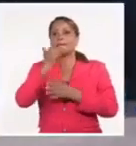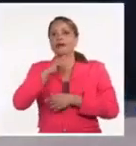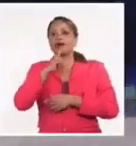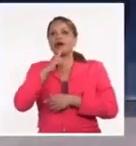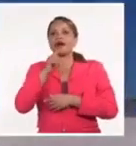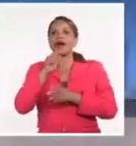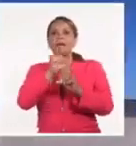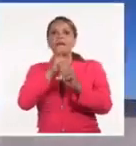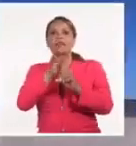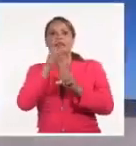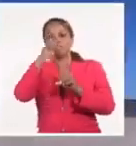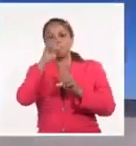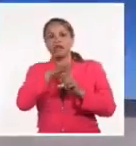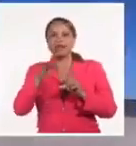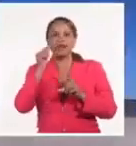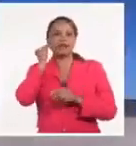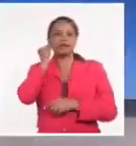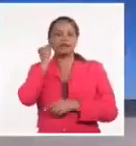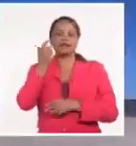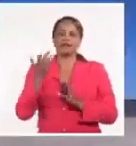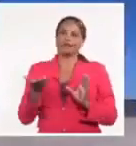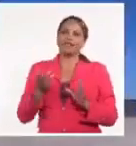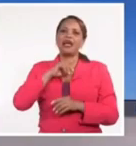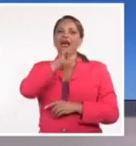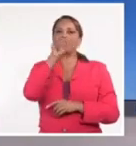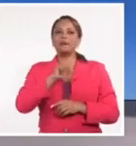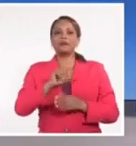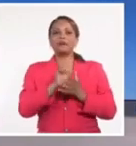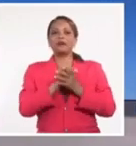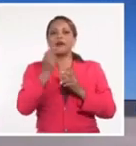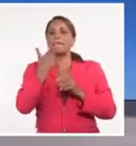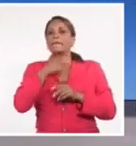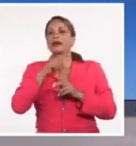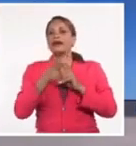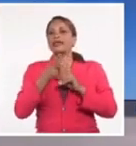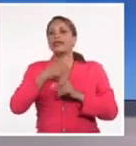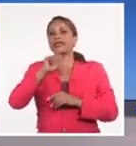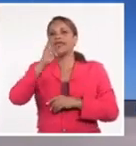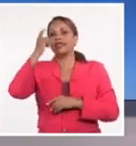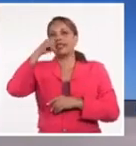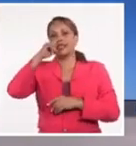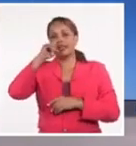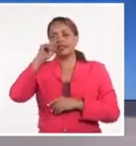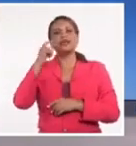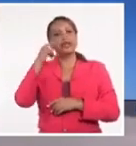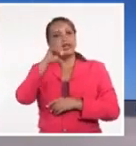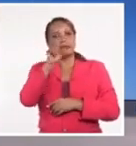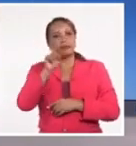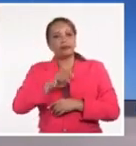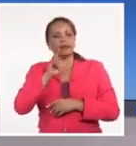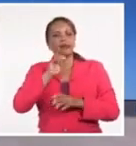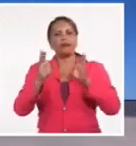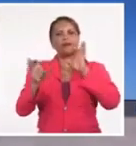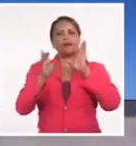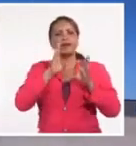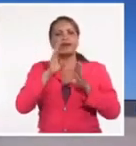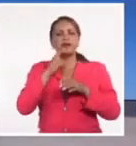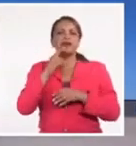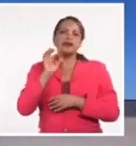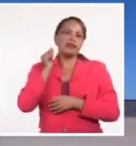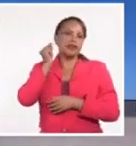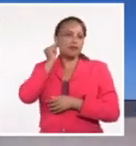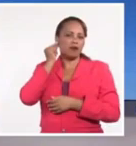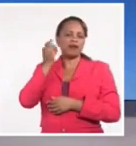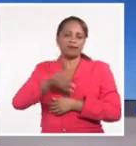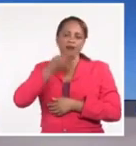niña. Le preguntamos sobre la foto a Mayelín Rodríguez Prado, la chamaca del chamaco, en Facebook. Y amablemente,